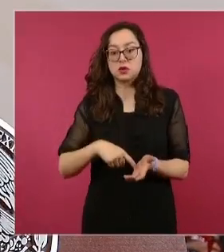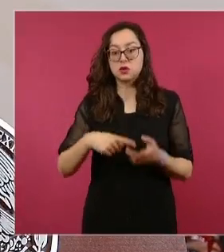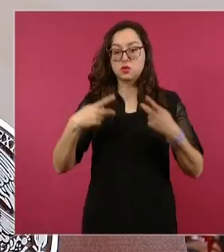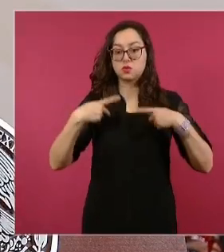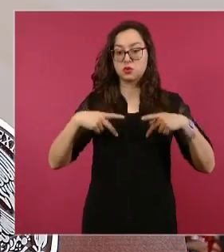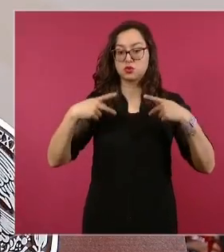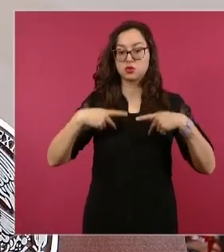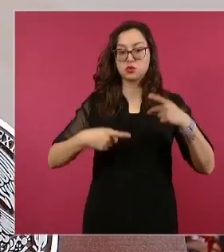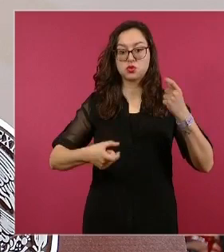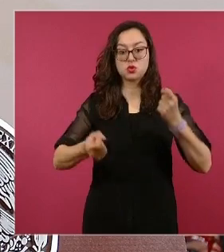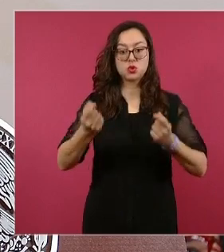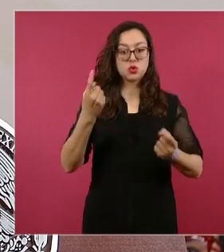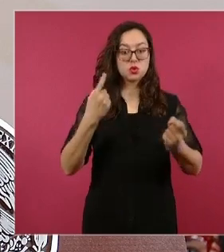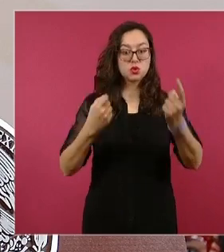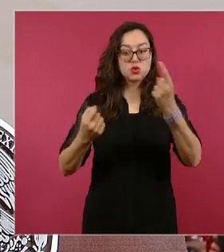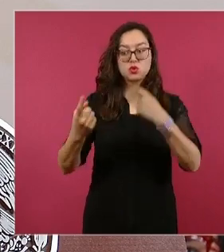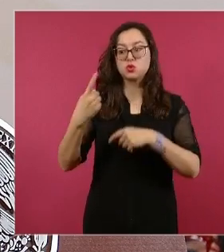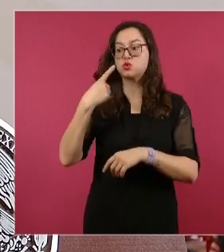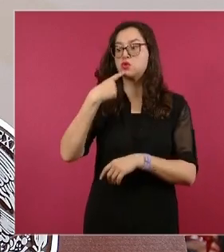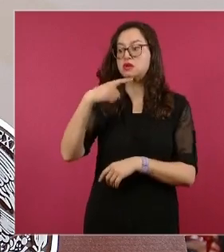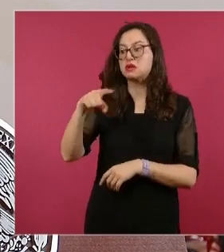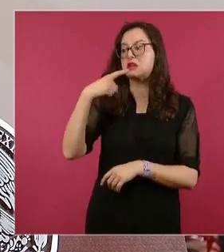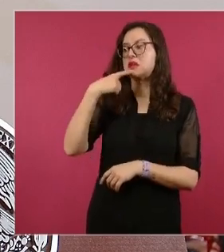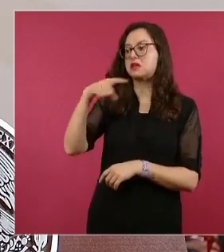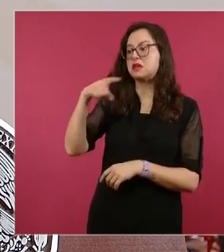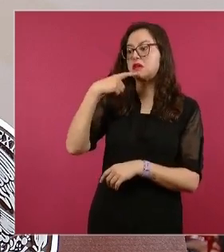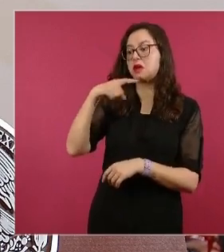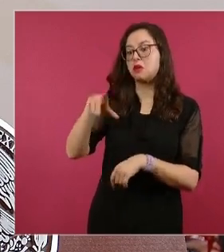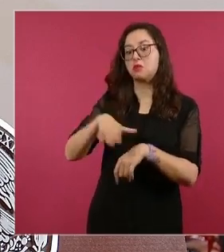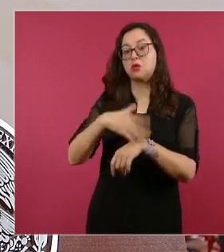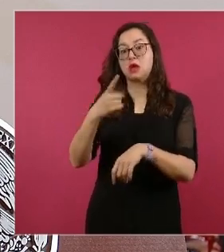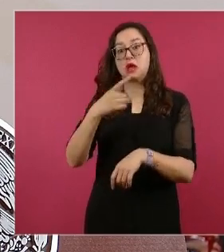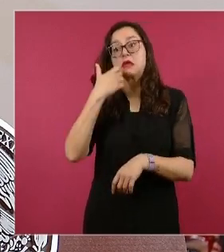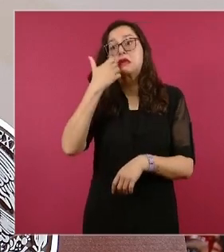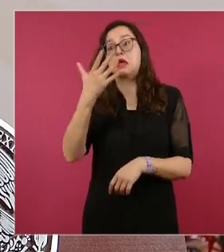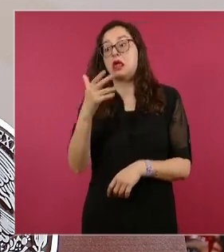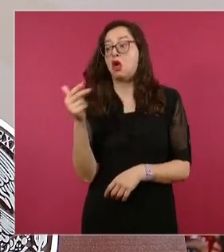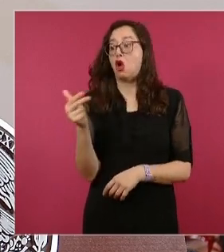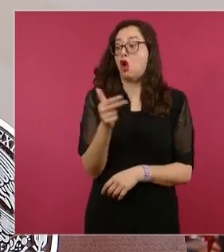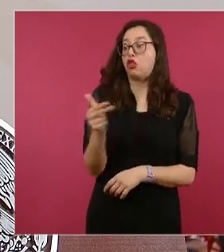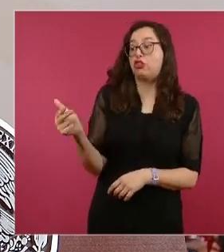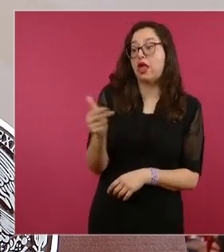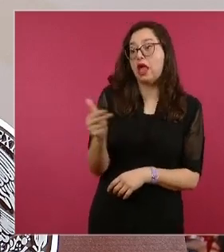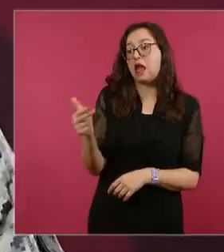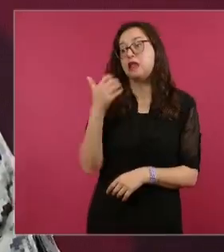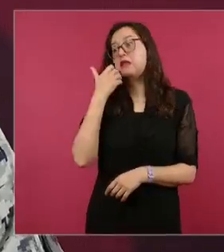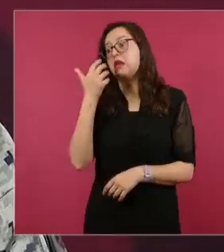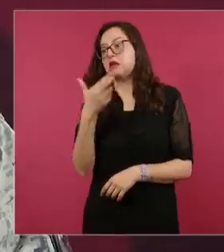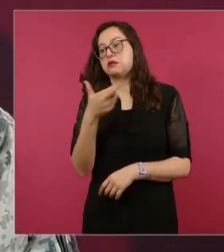antes estaban acostumbrados a llegar a hoteles y a comer en restaurantes. Esa es la situación.